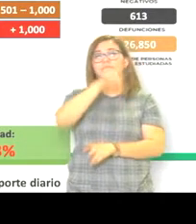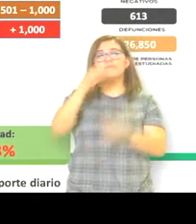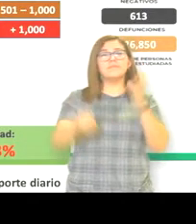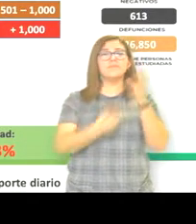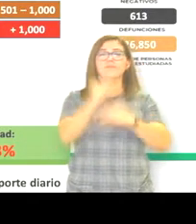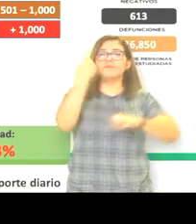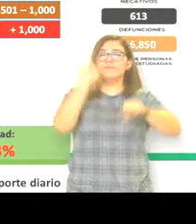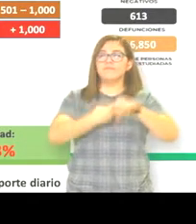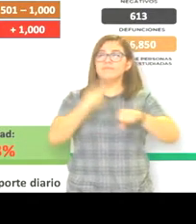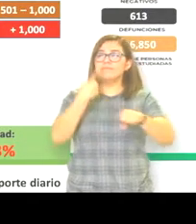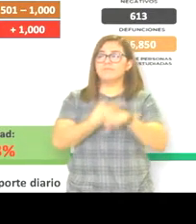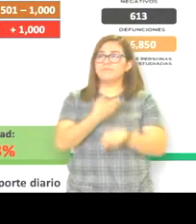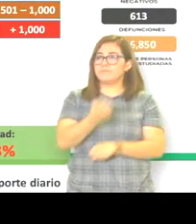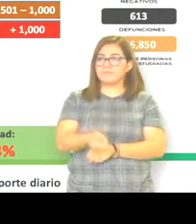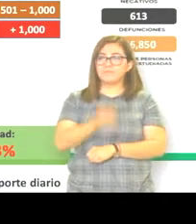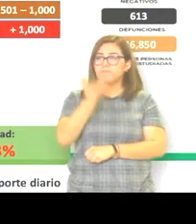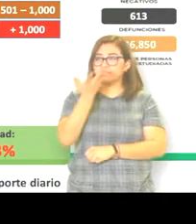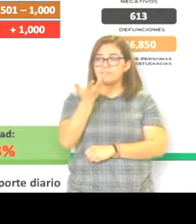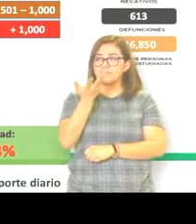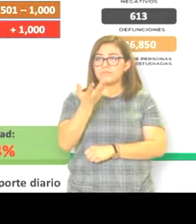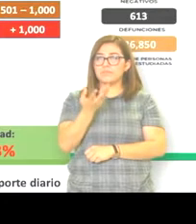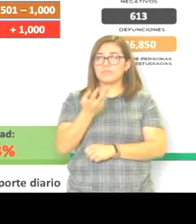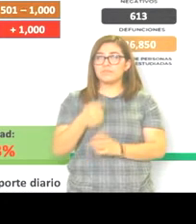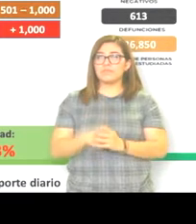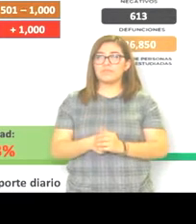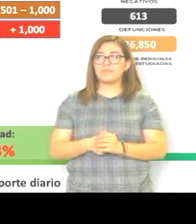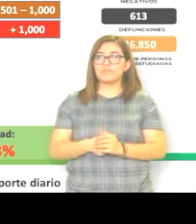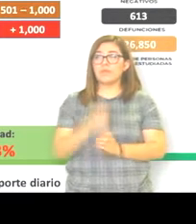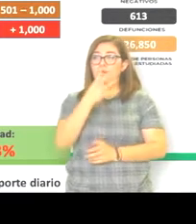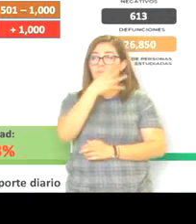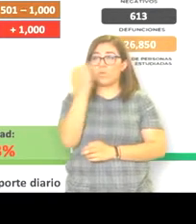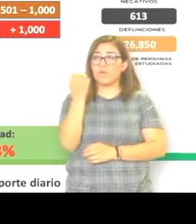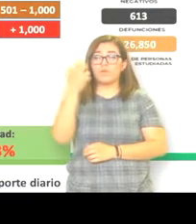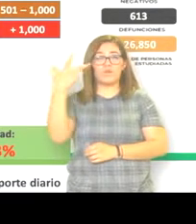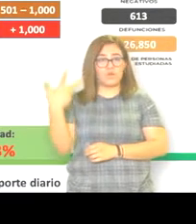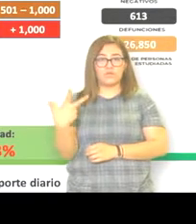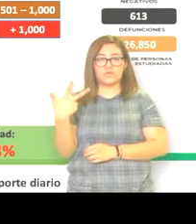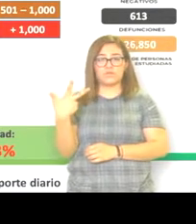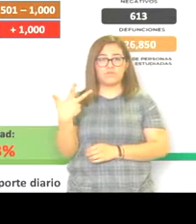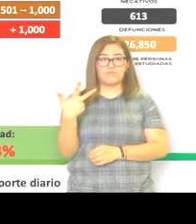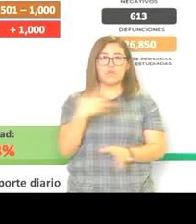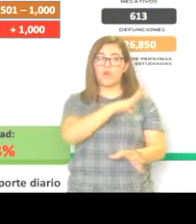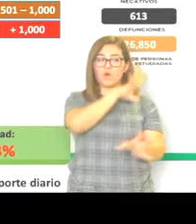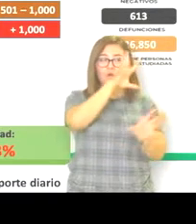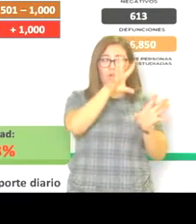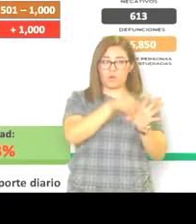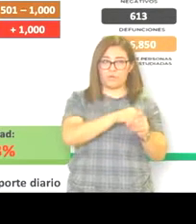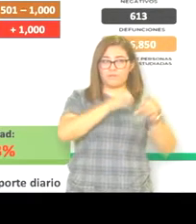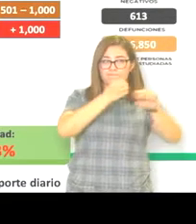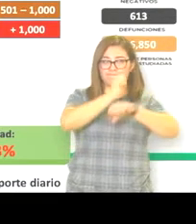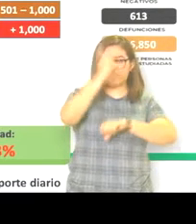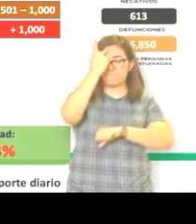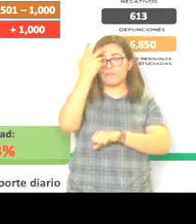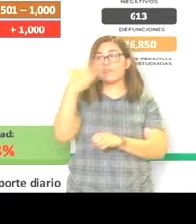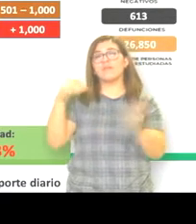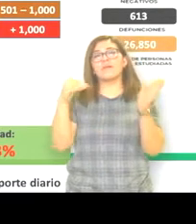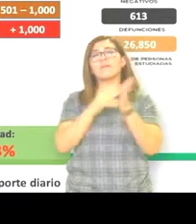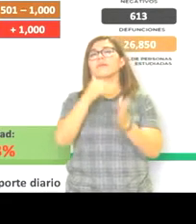los casos nuevos, en esta ocasión damos a conocer 408 para un total en el estado